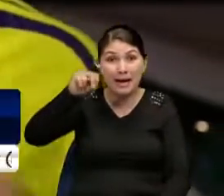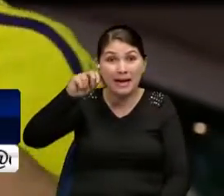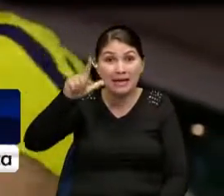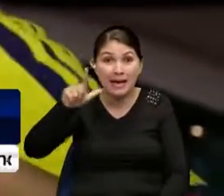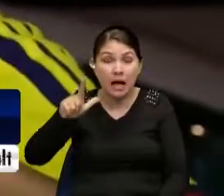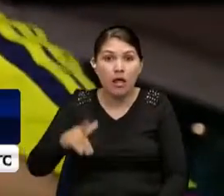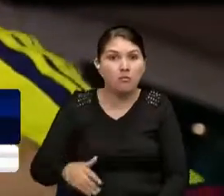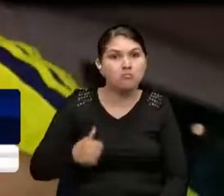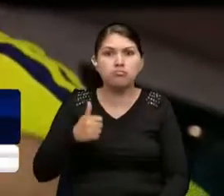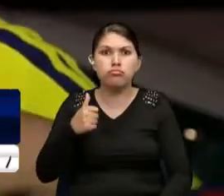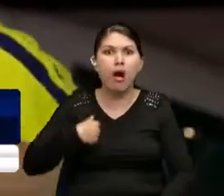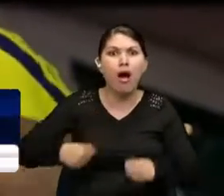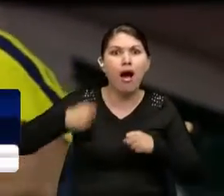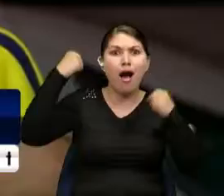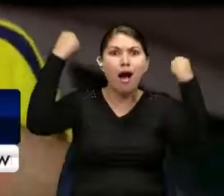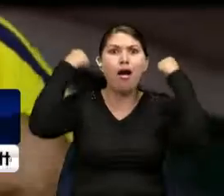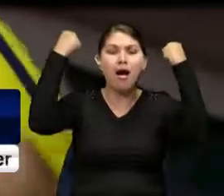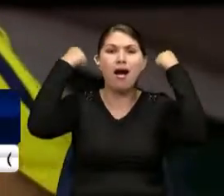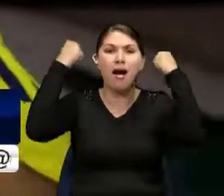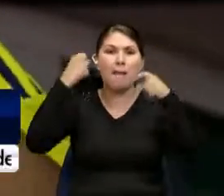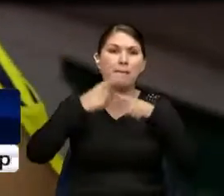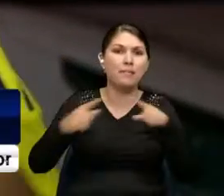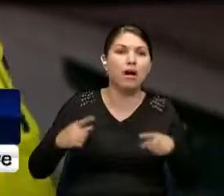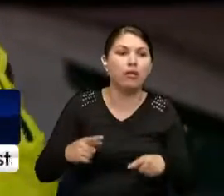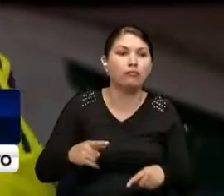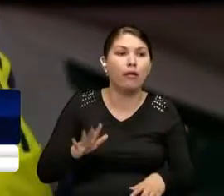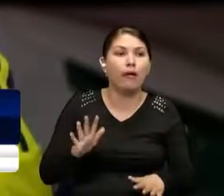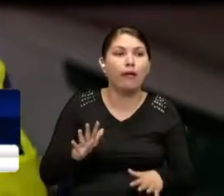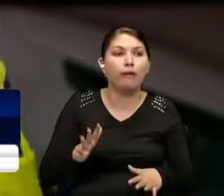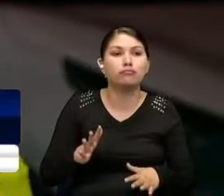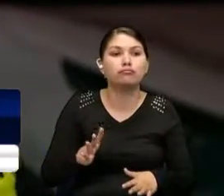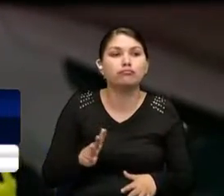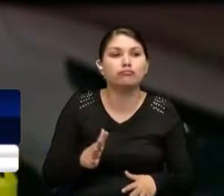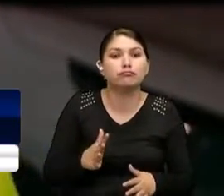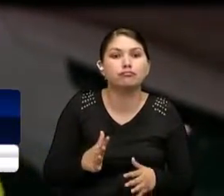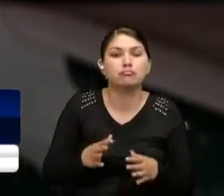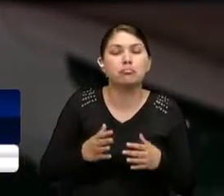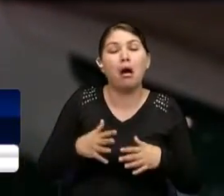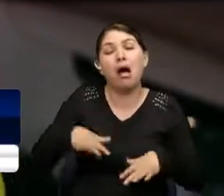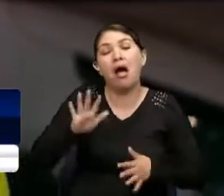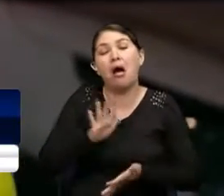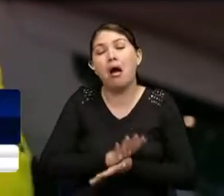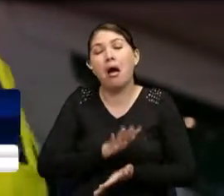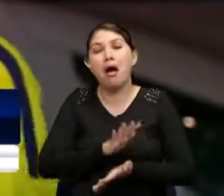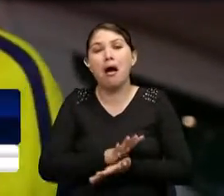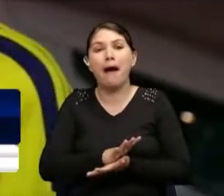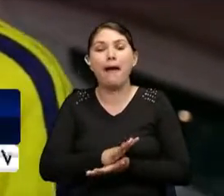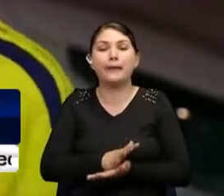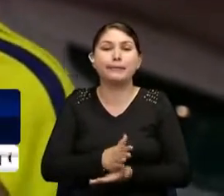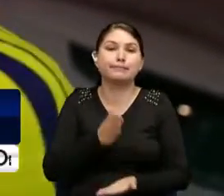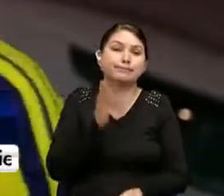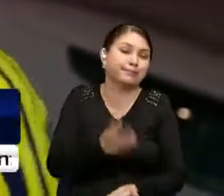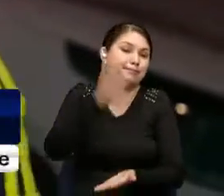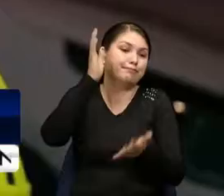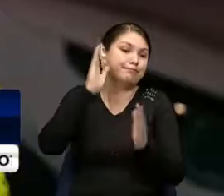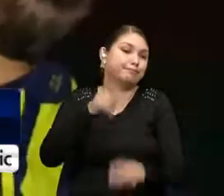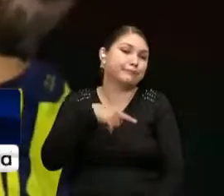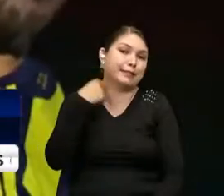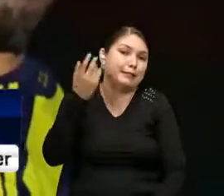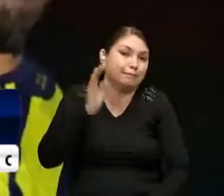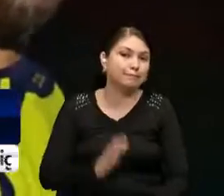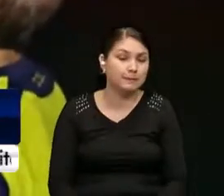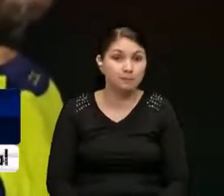íbamos ganando pero nos confiamos un poquito y como que lo pedimos